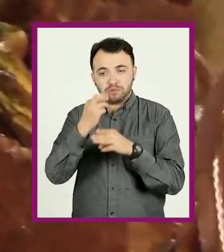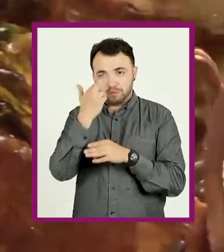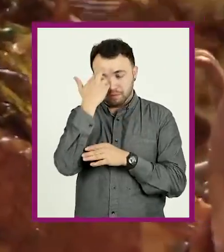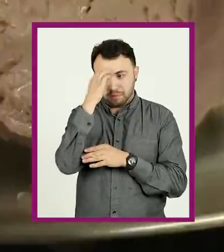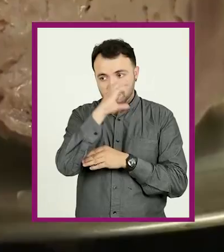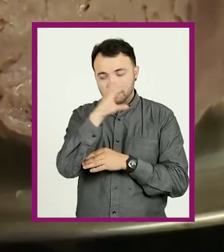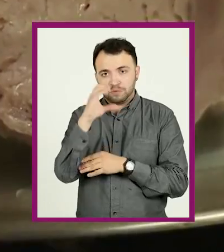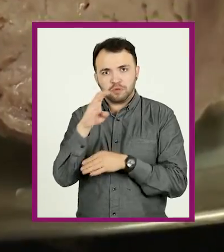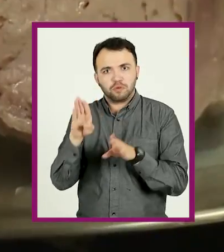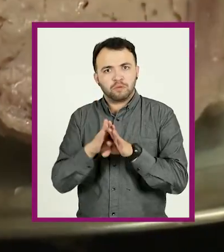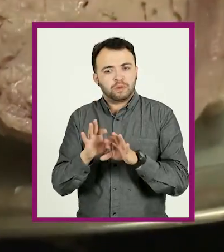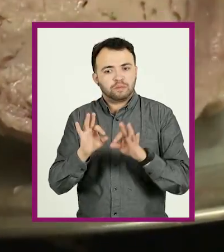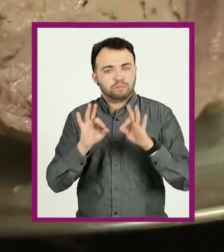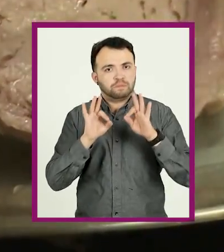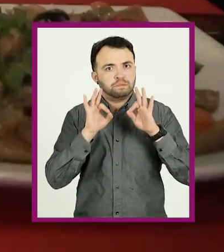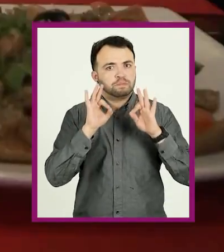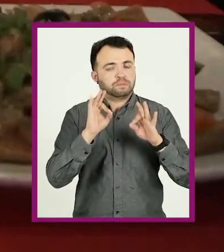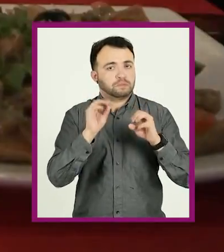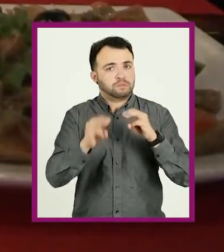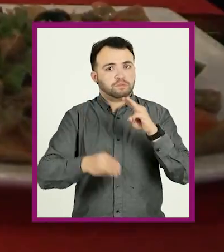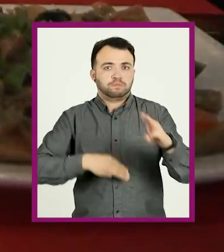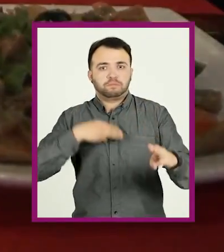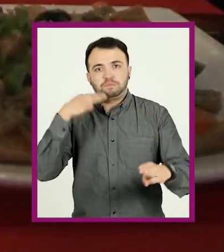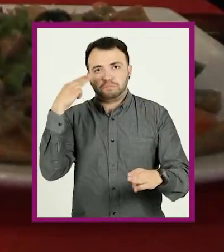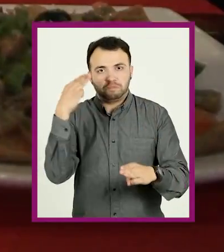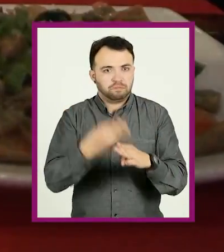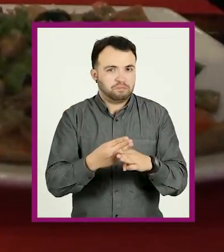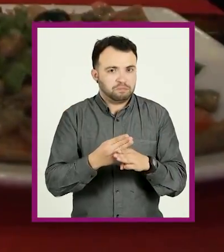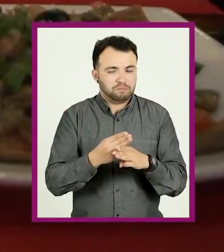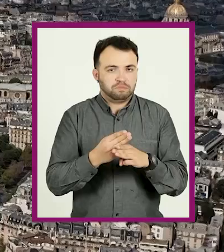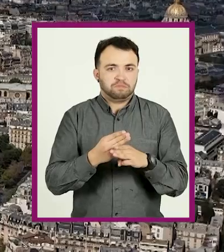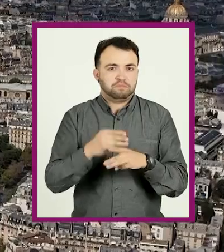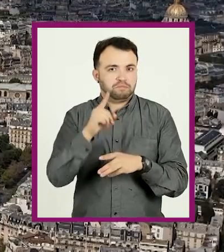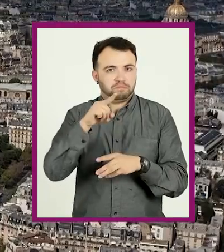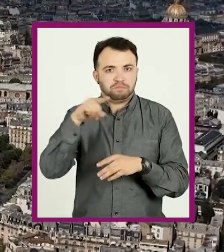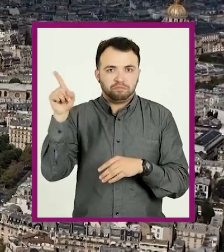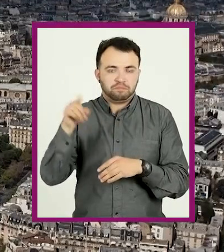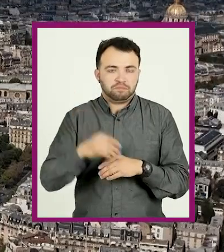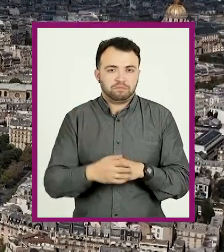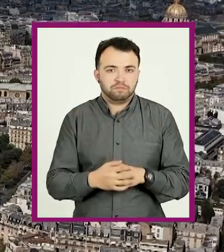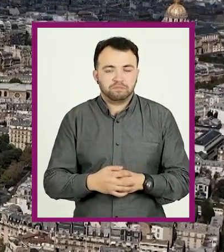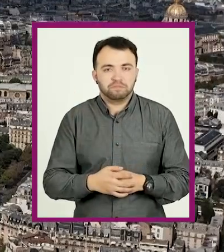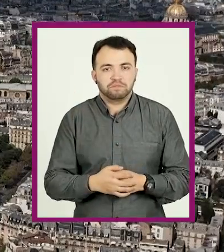son referentes de excelencia en el planeta entero.